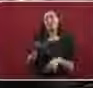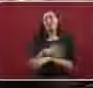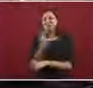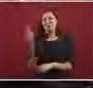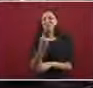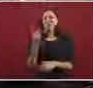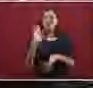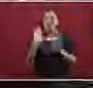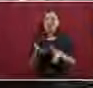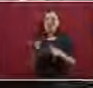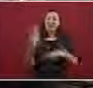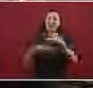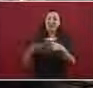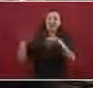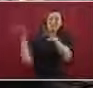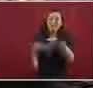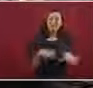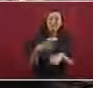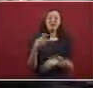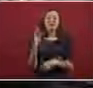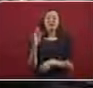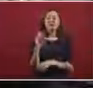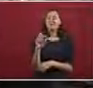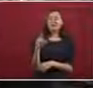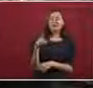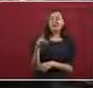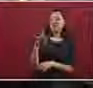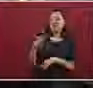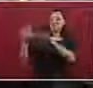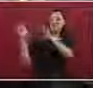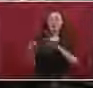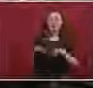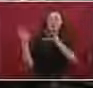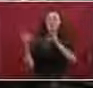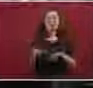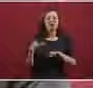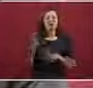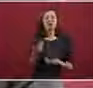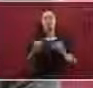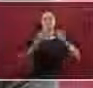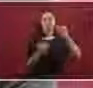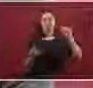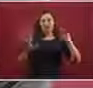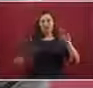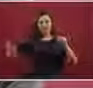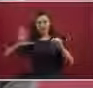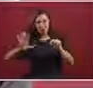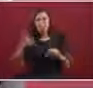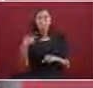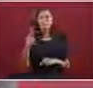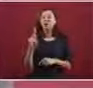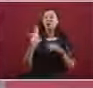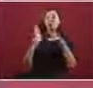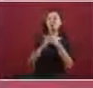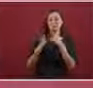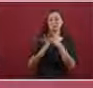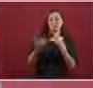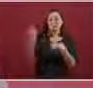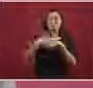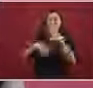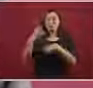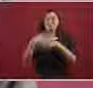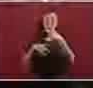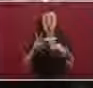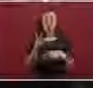viene otro ciclón más, se llama Fernando. Entonces, imagínense. Pero ese está acá en el Golfo. Sí. Viene otro que pasó el